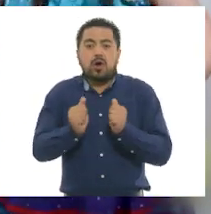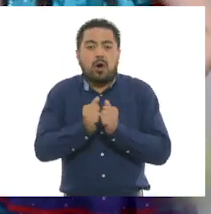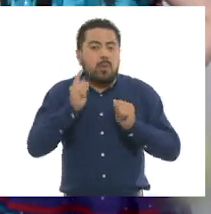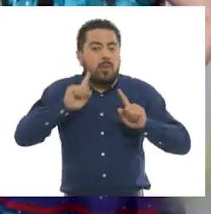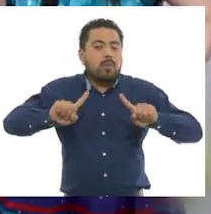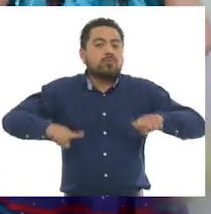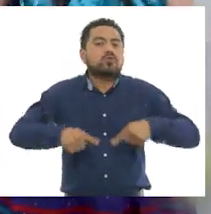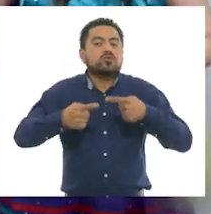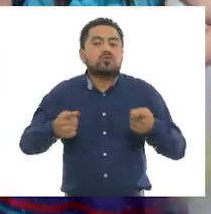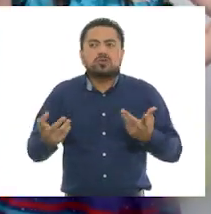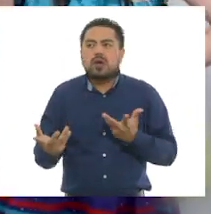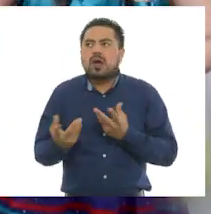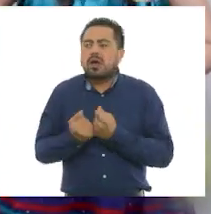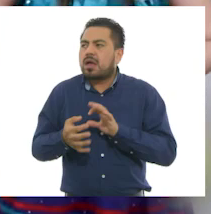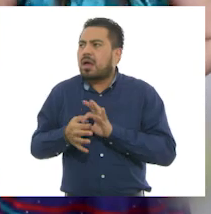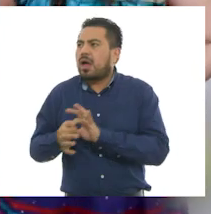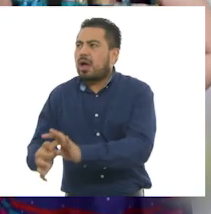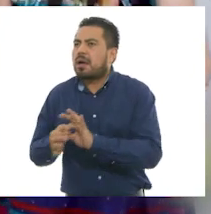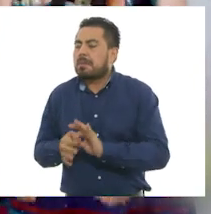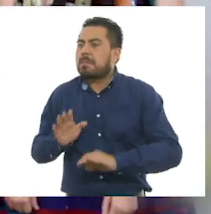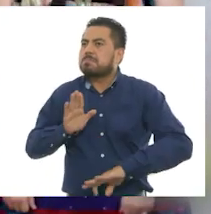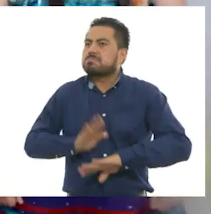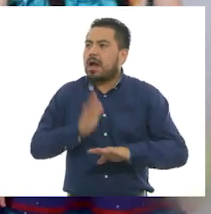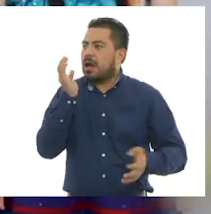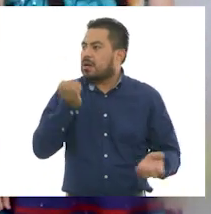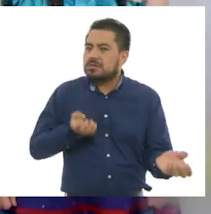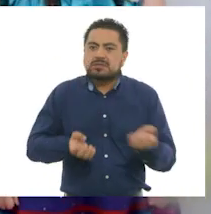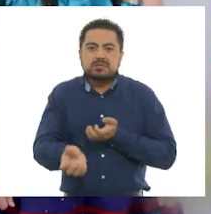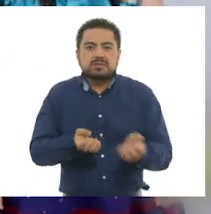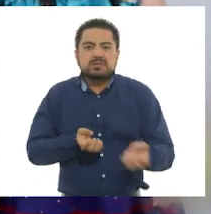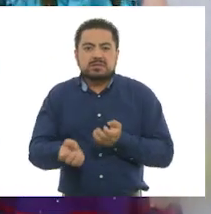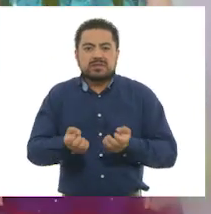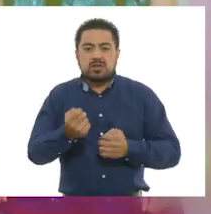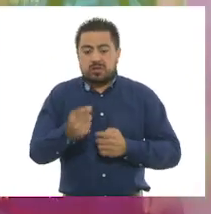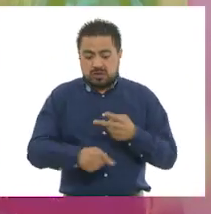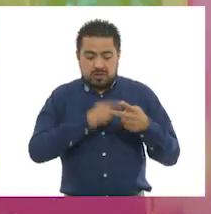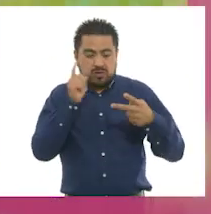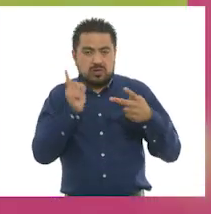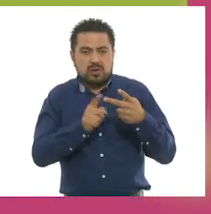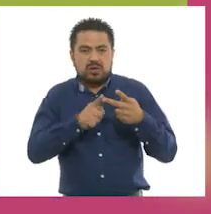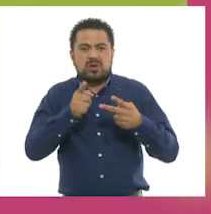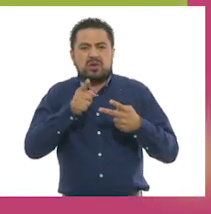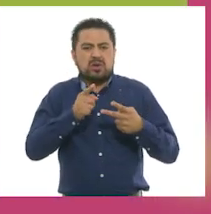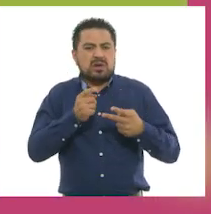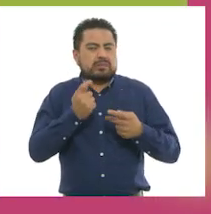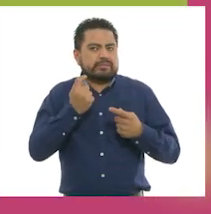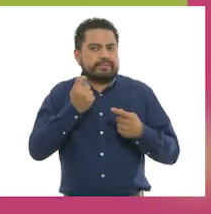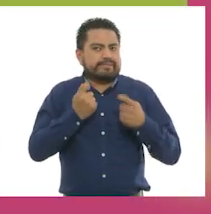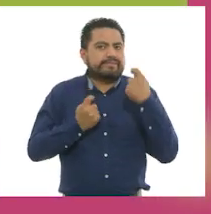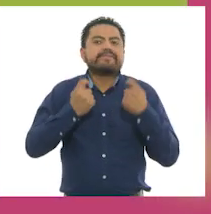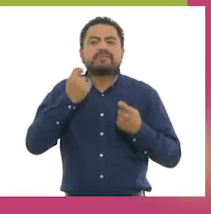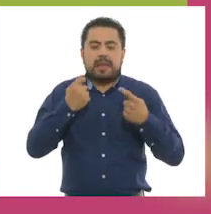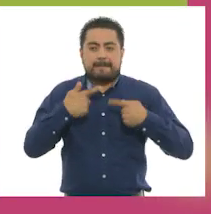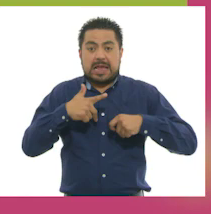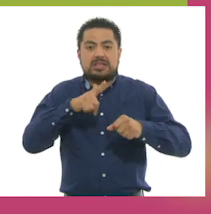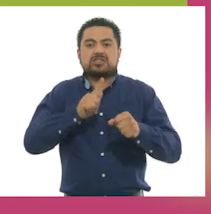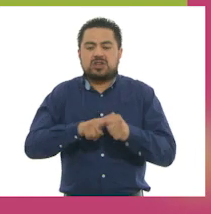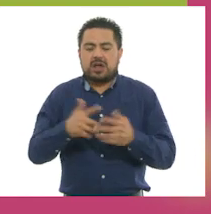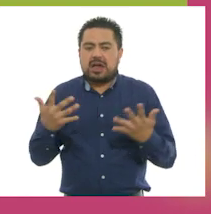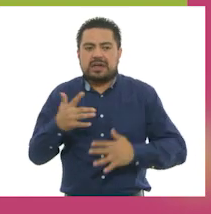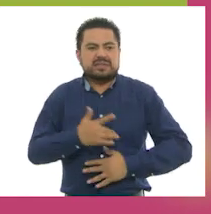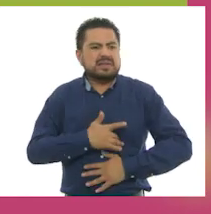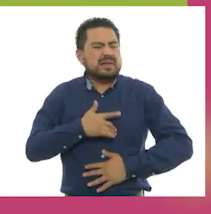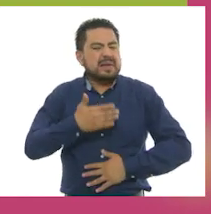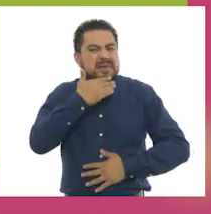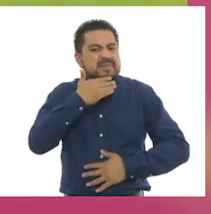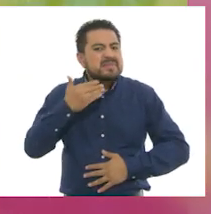la música, todavía hacemos más ejercicio. Y dos, autoexpresión. La expresión personal nos hace sentir